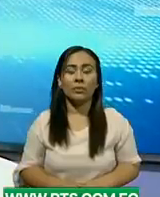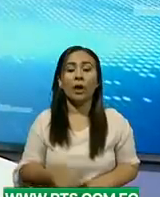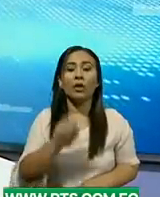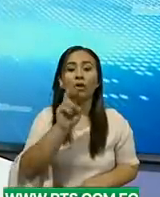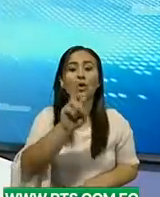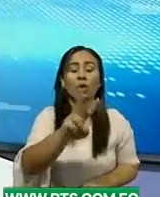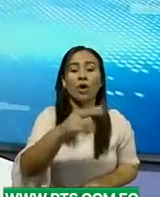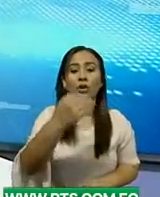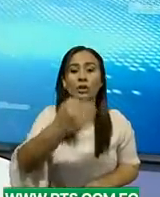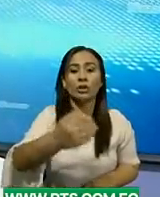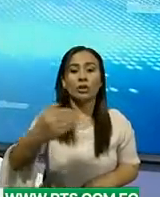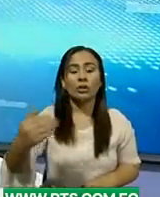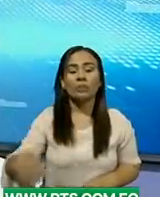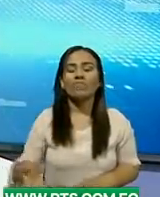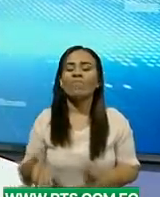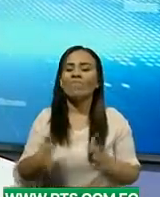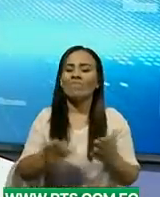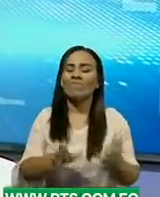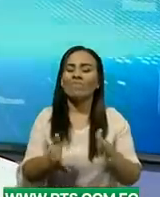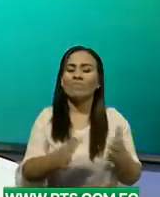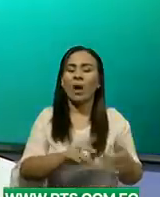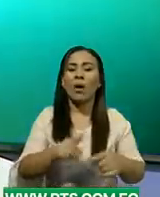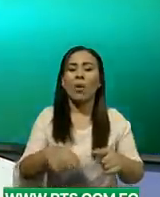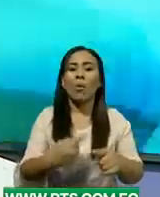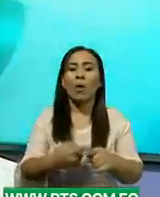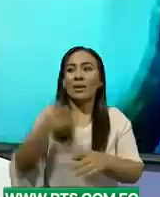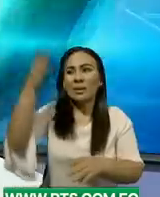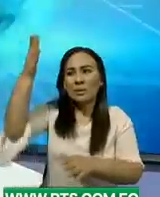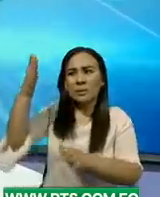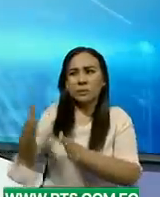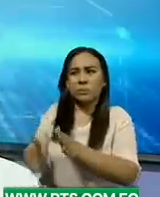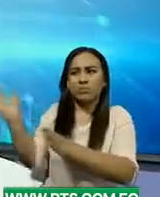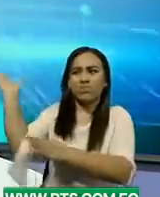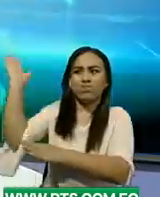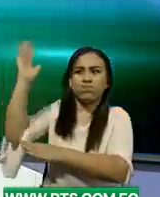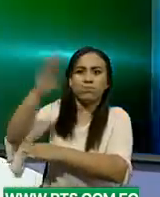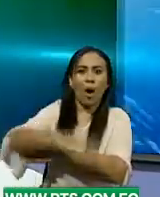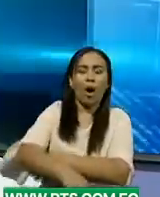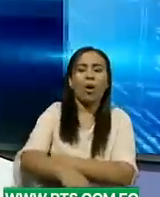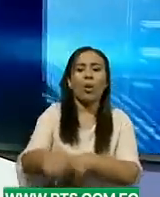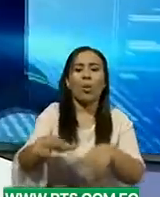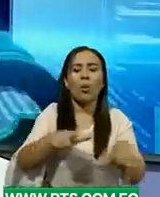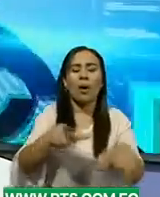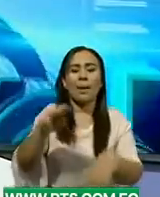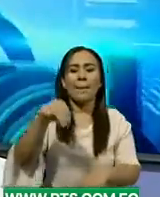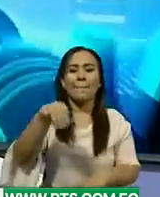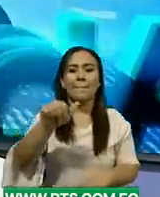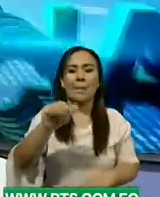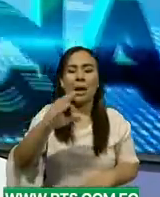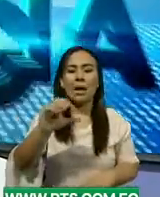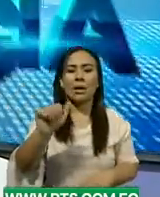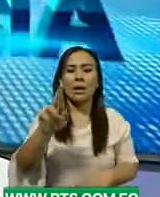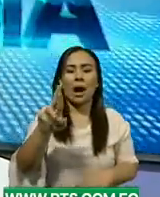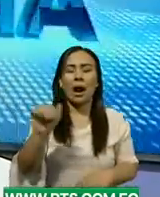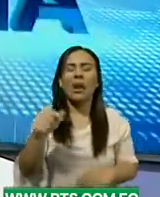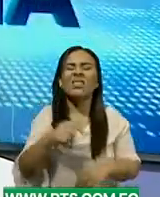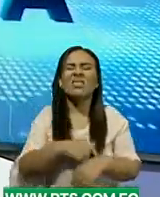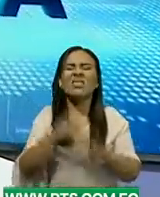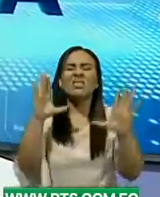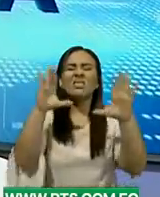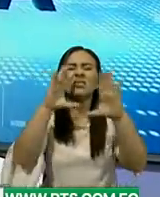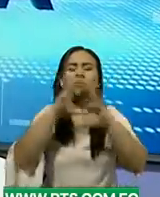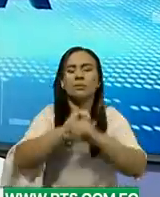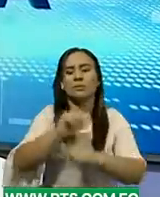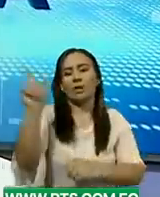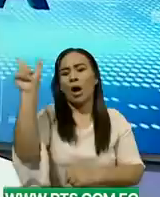Dos menores perdieron la vida al colapsar un muro en Macará, provincia de Loja. El hecho ocurrió durante la madrugada.